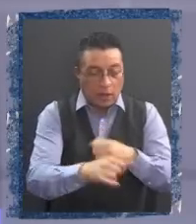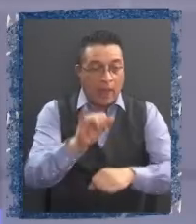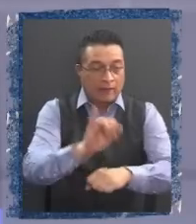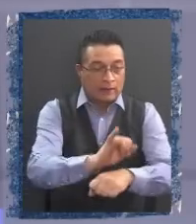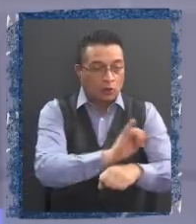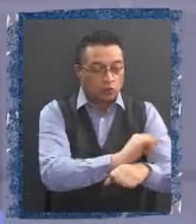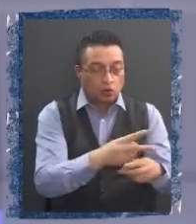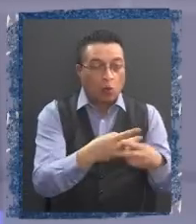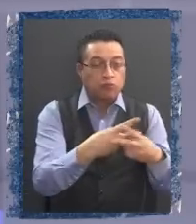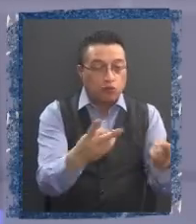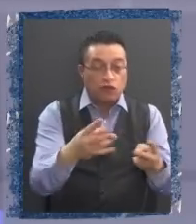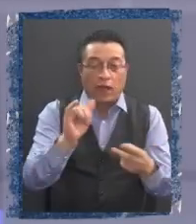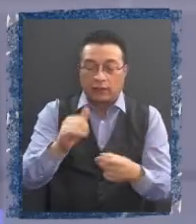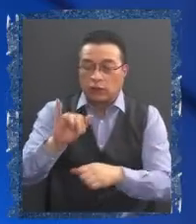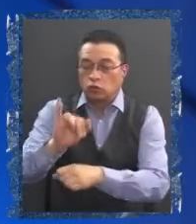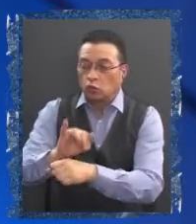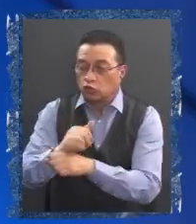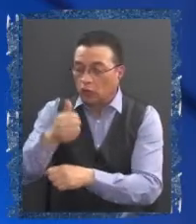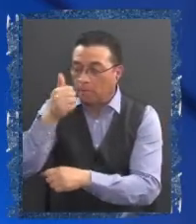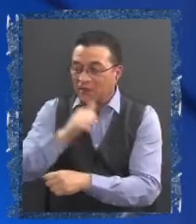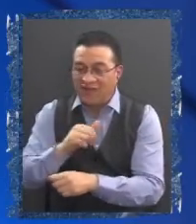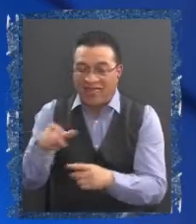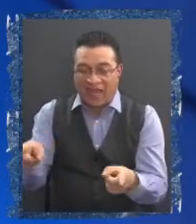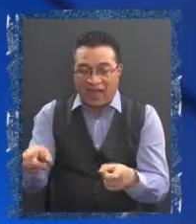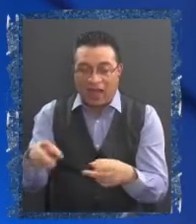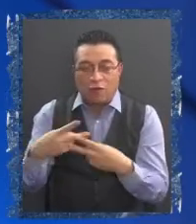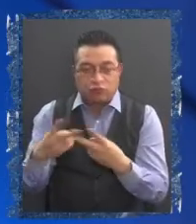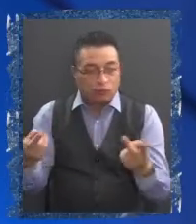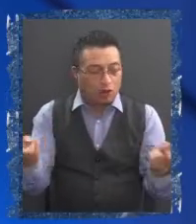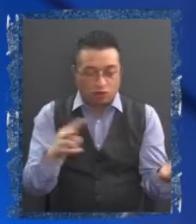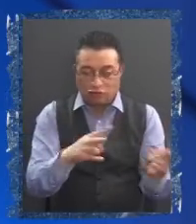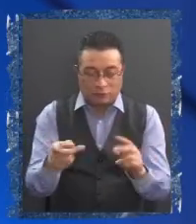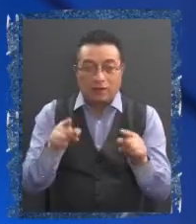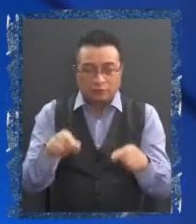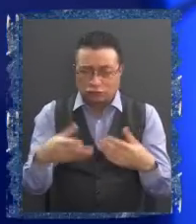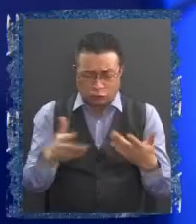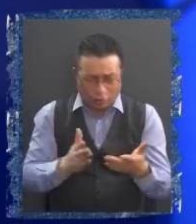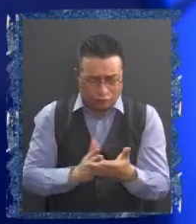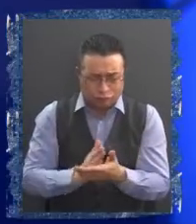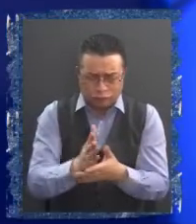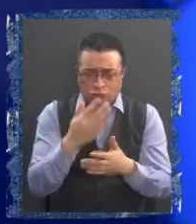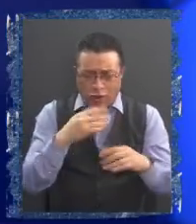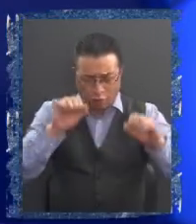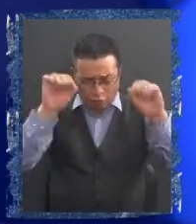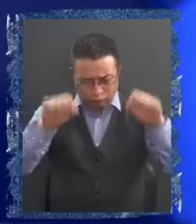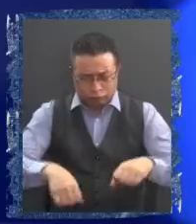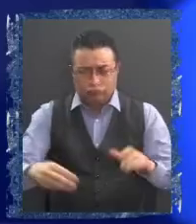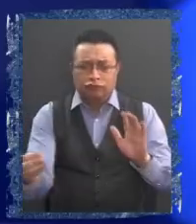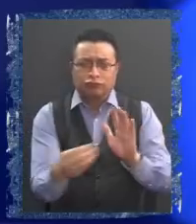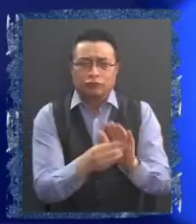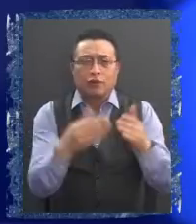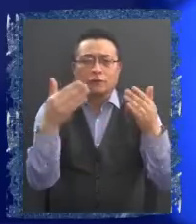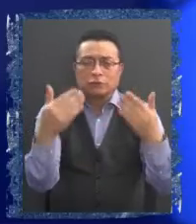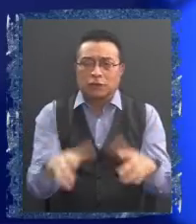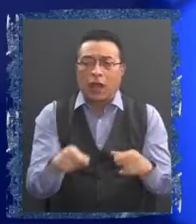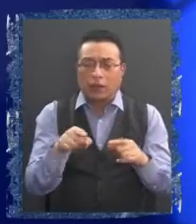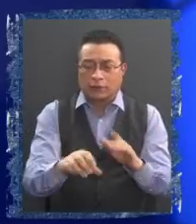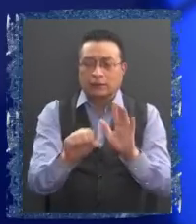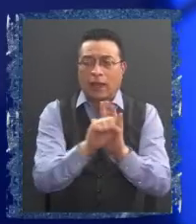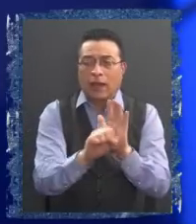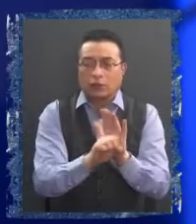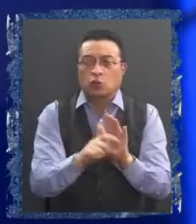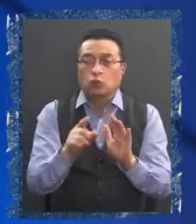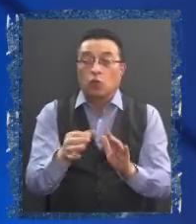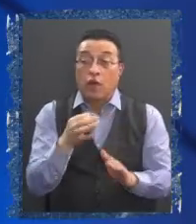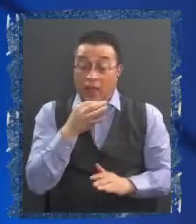públicas y privadas. Y eso estaba desde las primeras partes que nosotros aprobamos de este artículo, donde